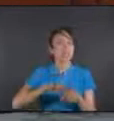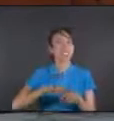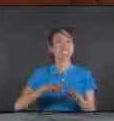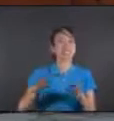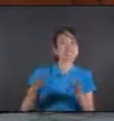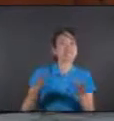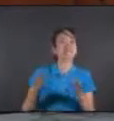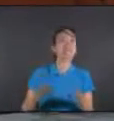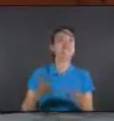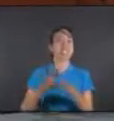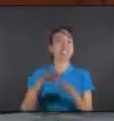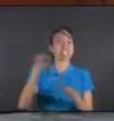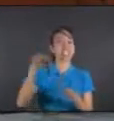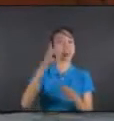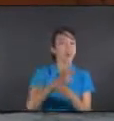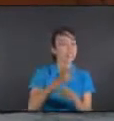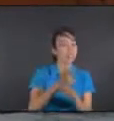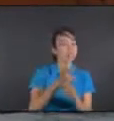Disneylandia.